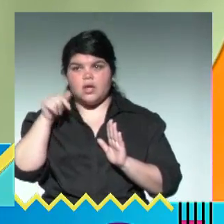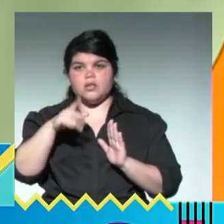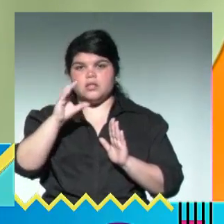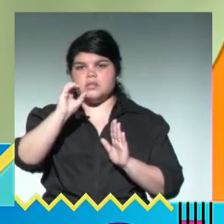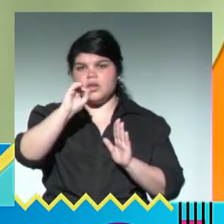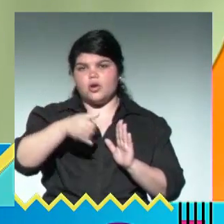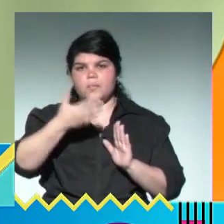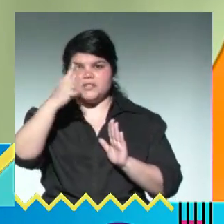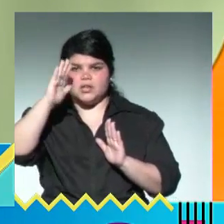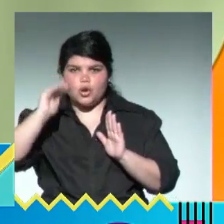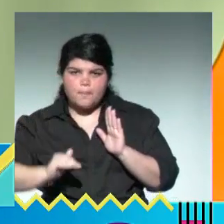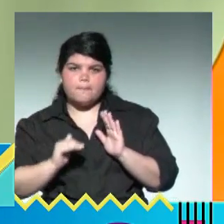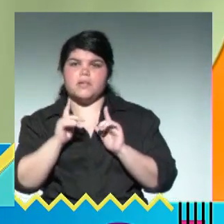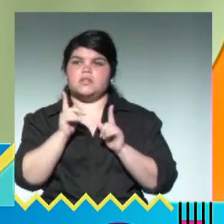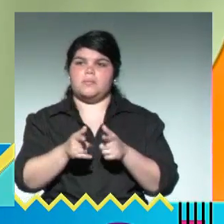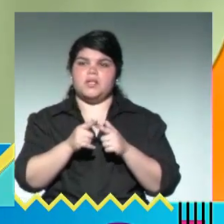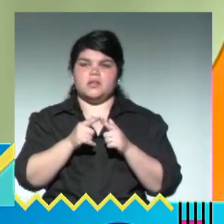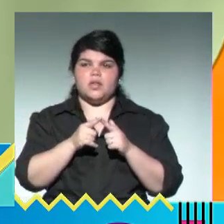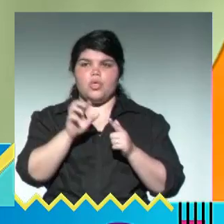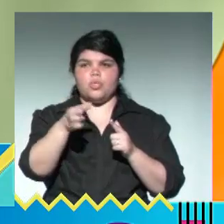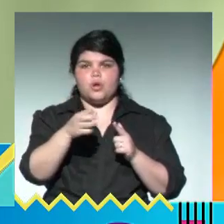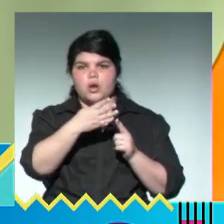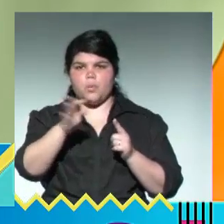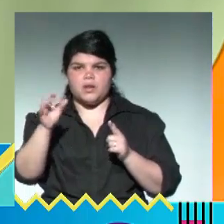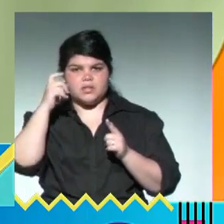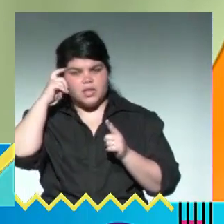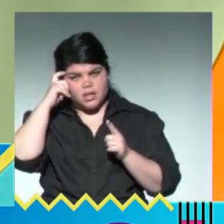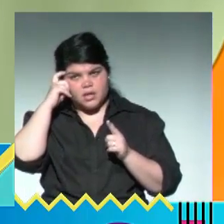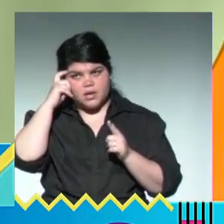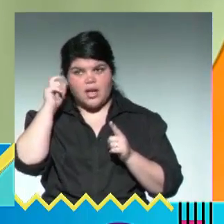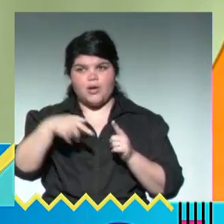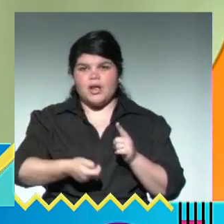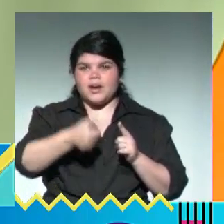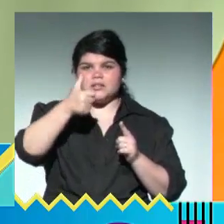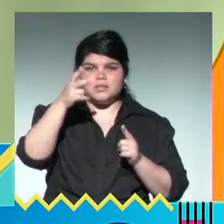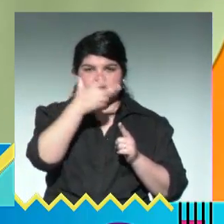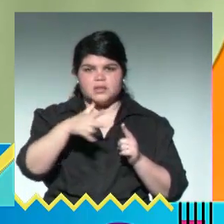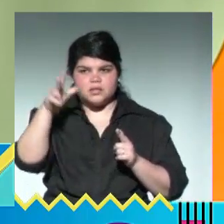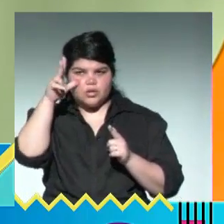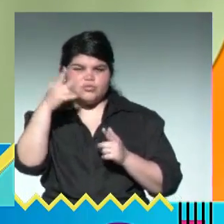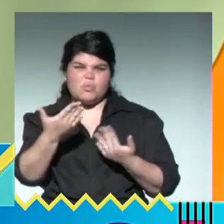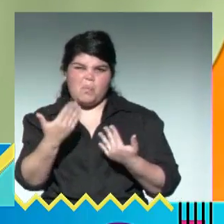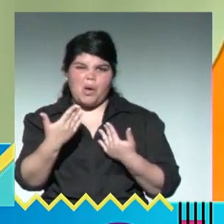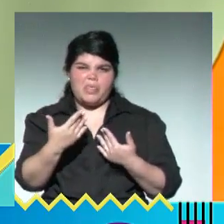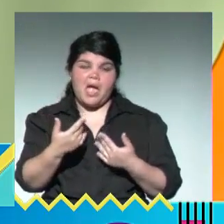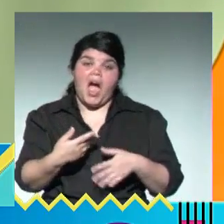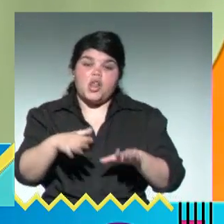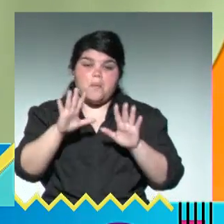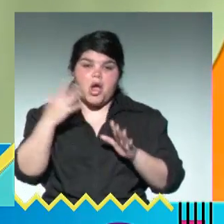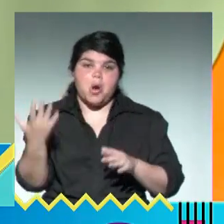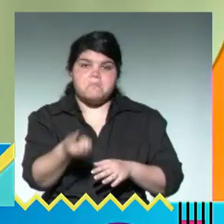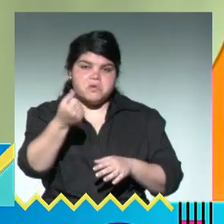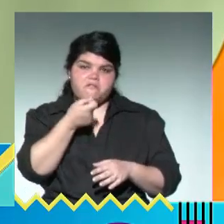0,5, la inflación un 38 promedio, el dólar 40 con 10, hoy con un dólar de casi 38, pueden ser alcanzables. El tema es que